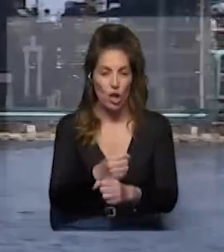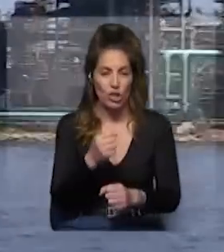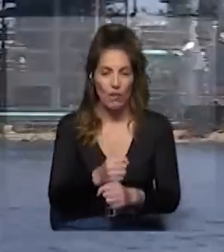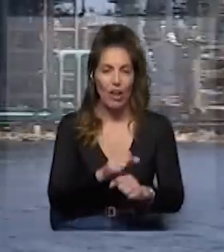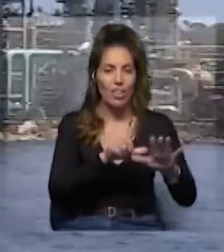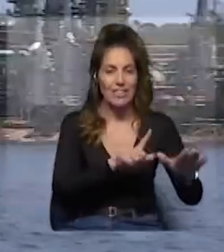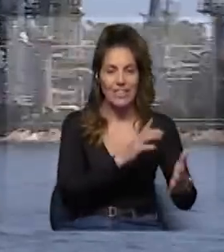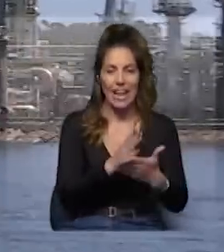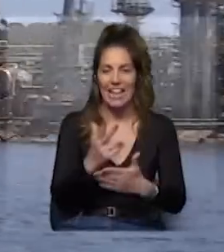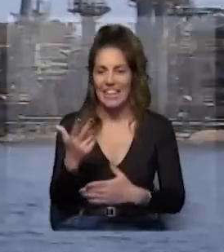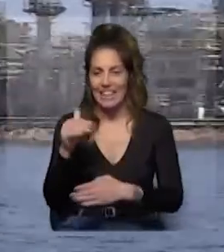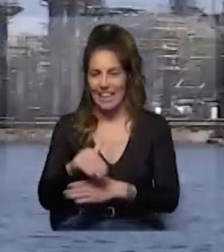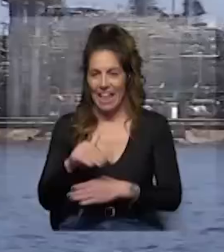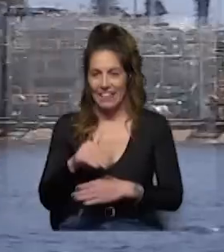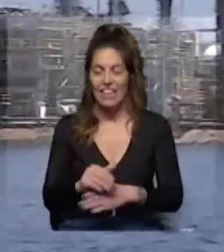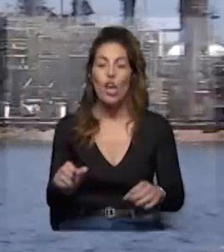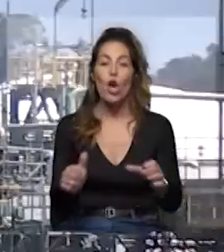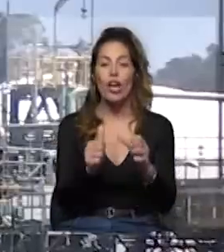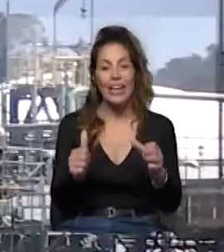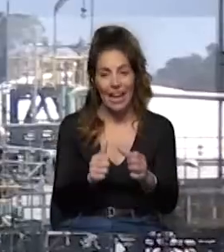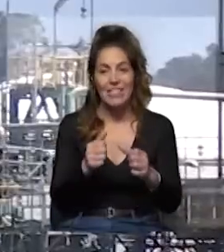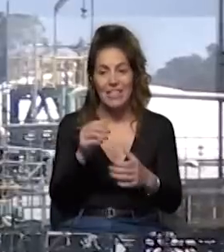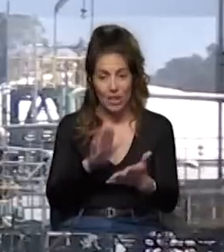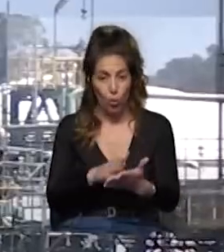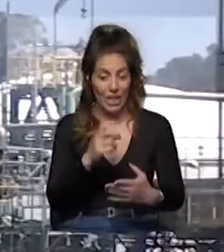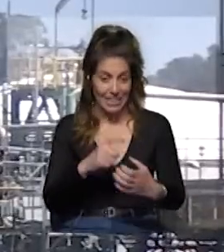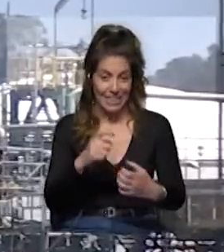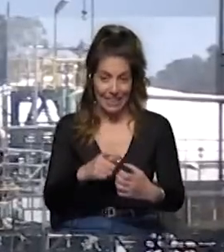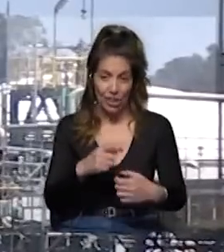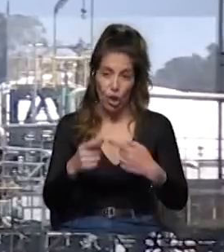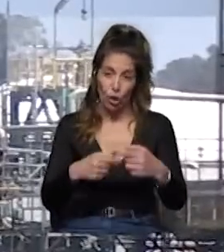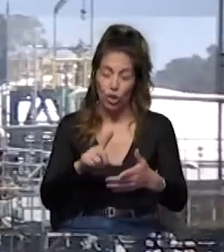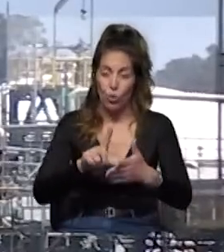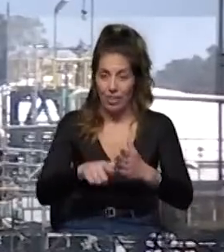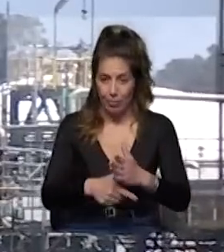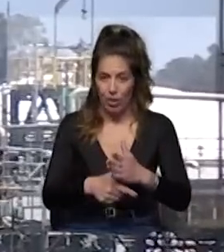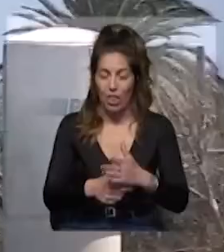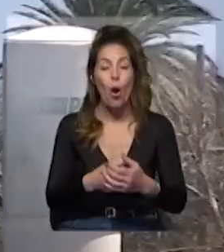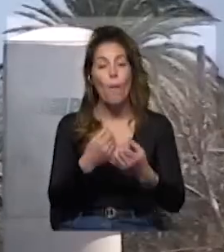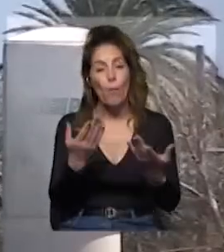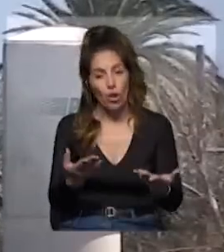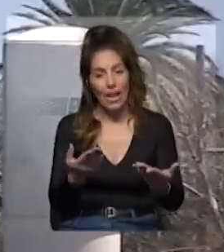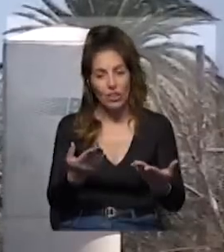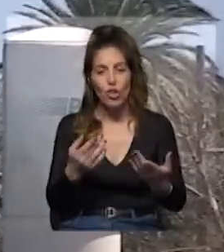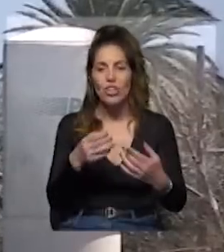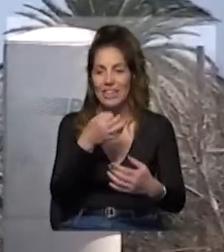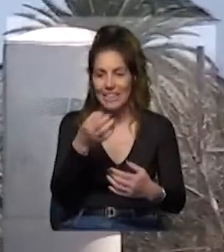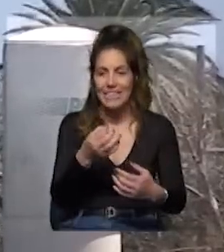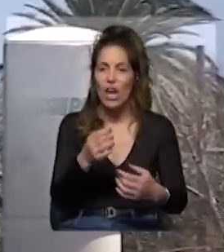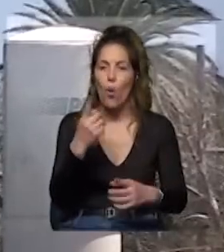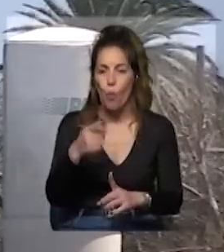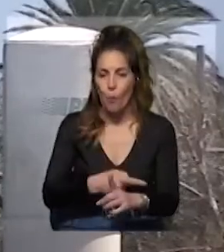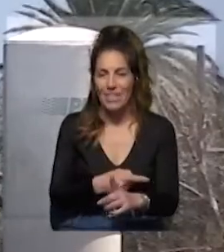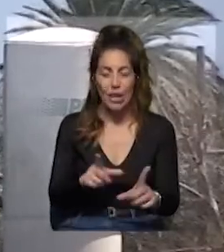entre las 7 y las 15 horas lo cual determina según el sindicato que siguen demorados por tanto según fancap si a un mes de